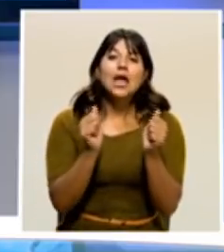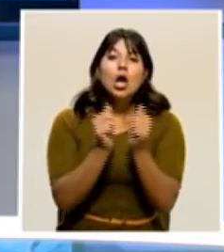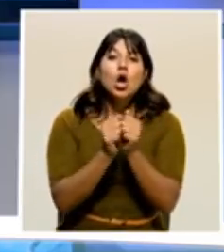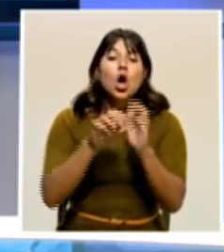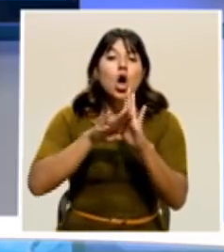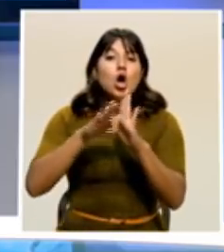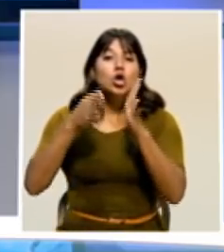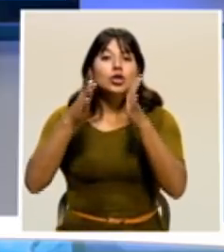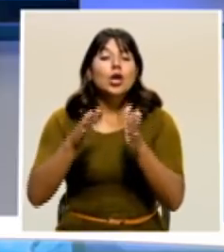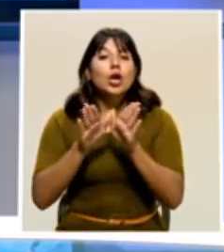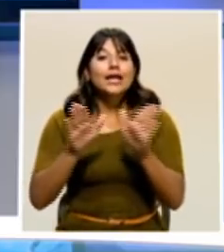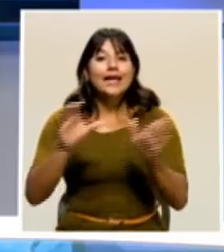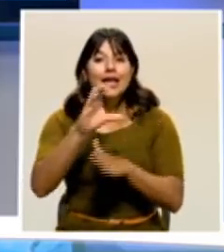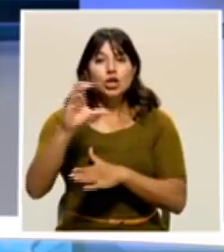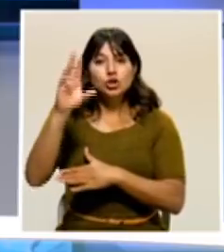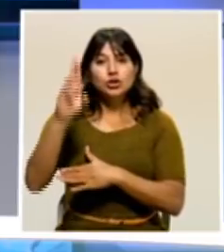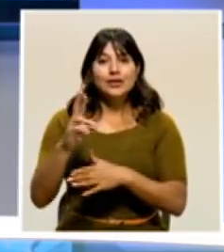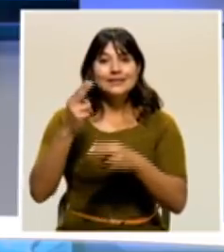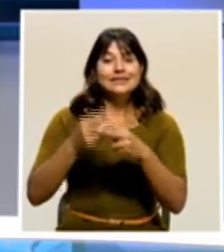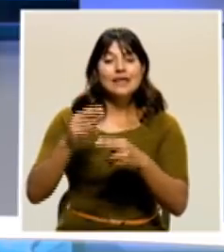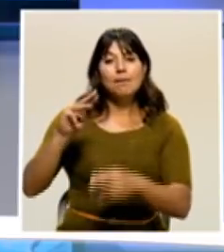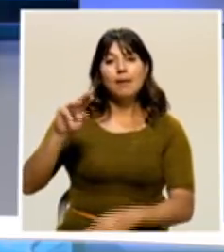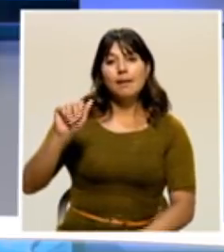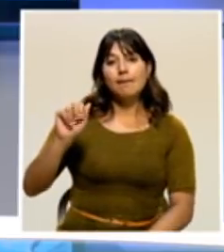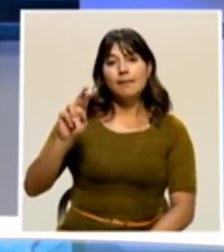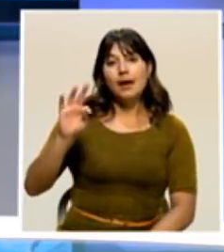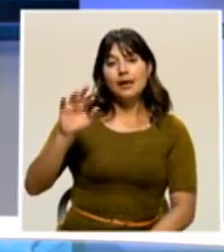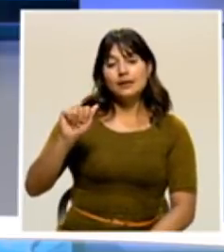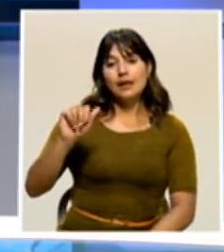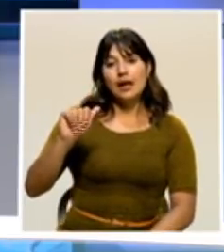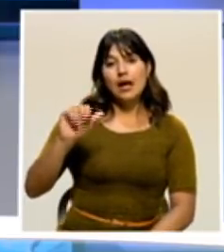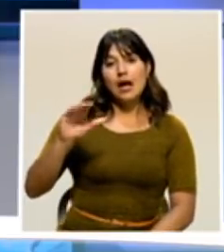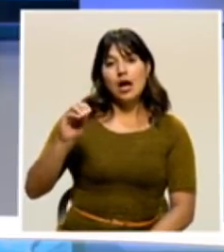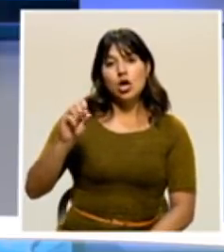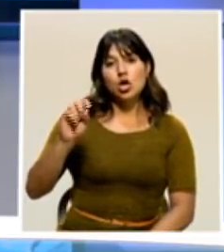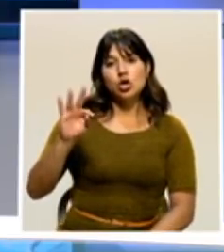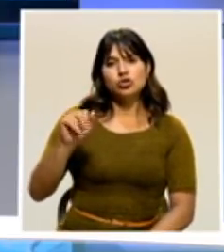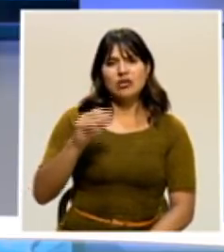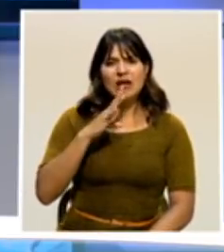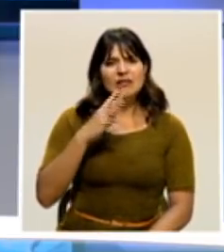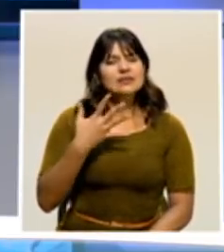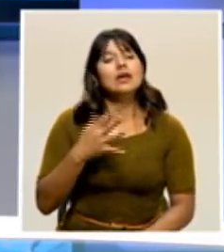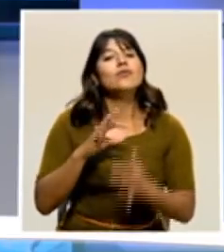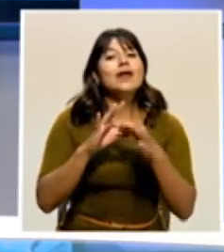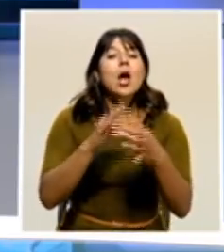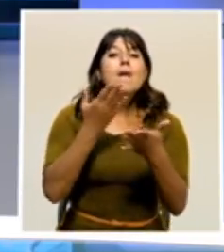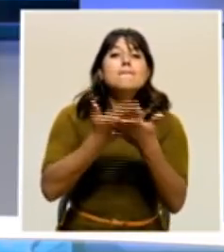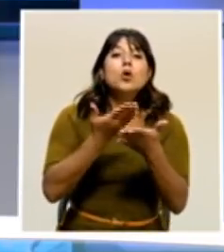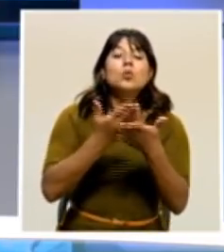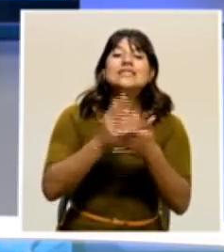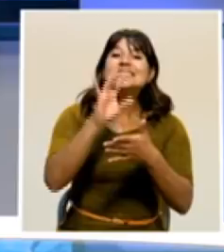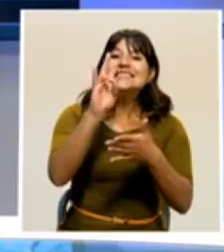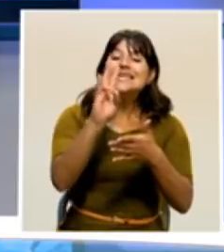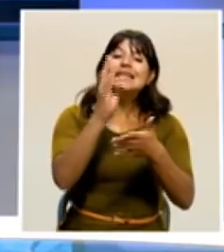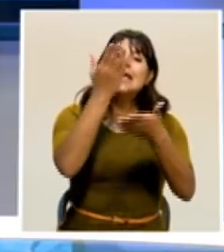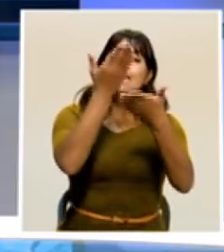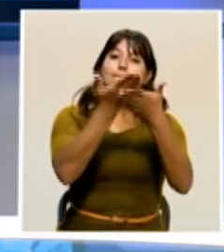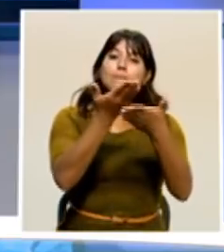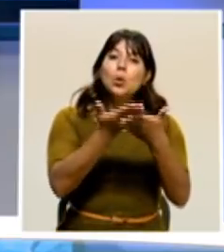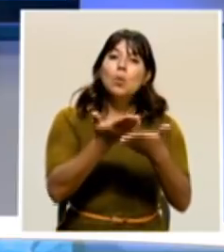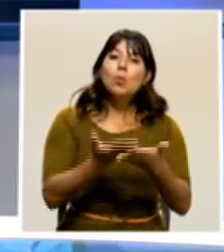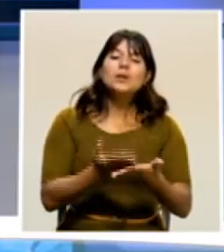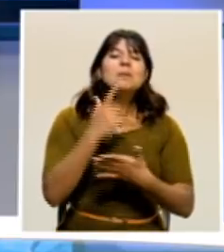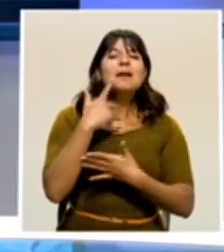Contralora General de la República, Marta Costa. Vamos a hablar sobre su propuesta de 7 medidas para